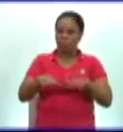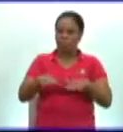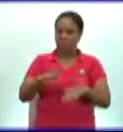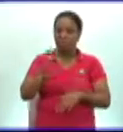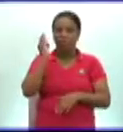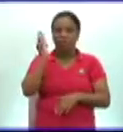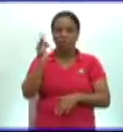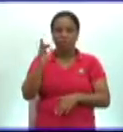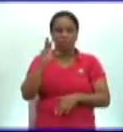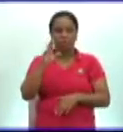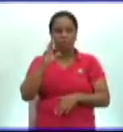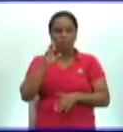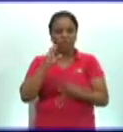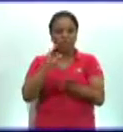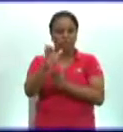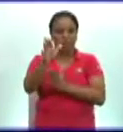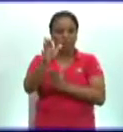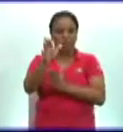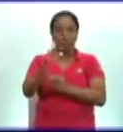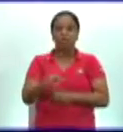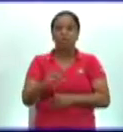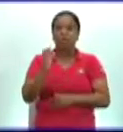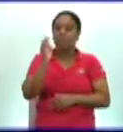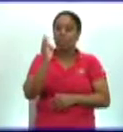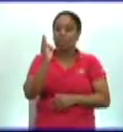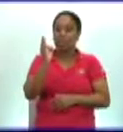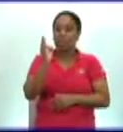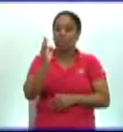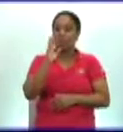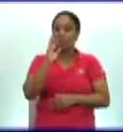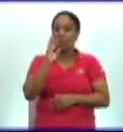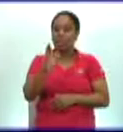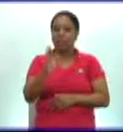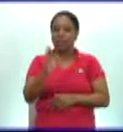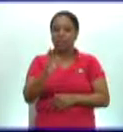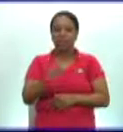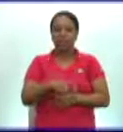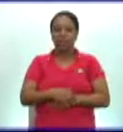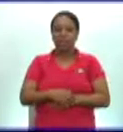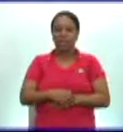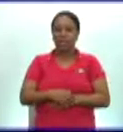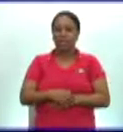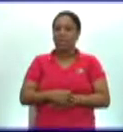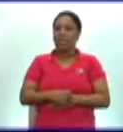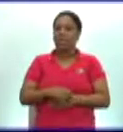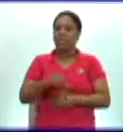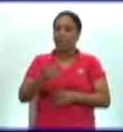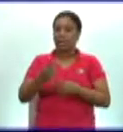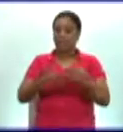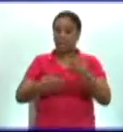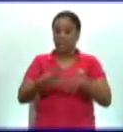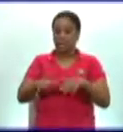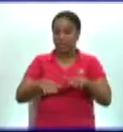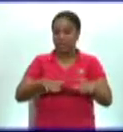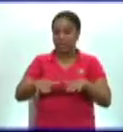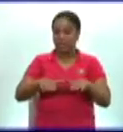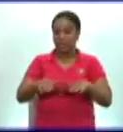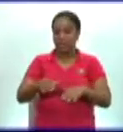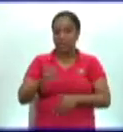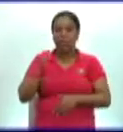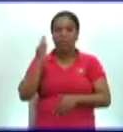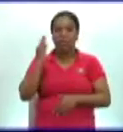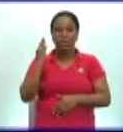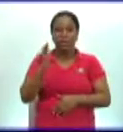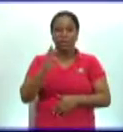la acción de una fuerza. Se representan también la fuerza que actúa sobre el cuerpo, que hace que se mueve, y la fuerza